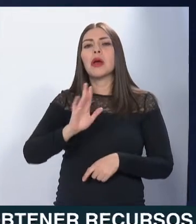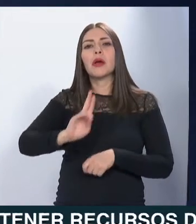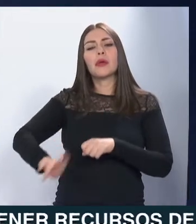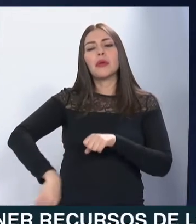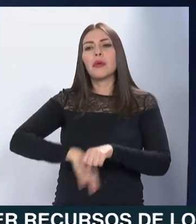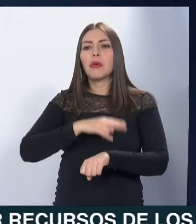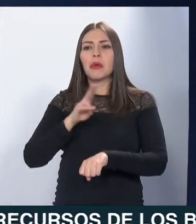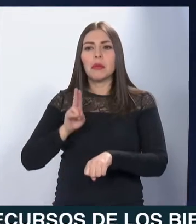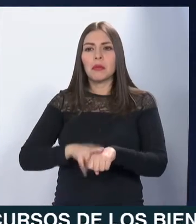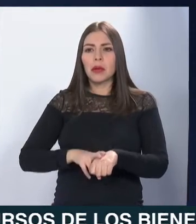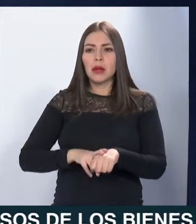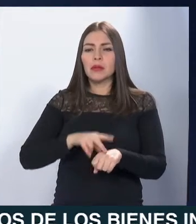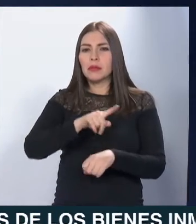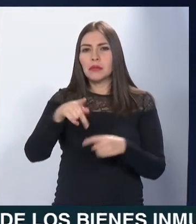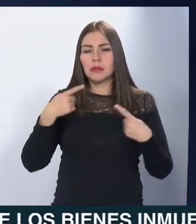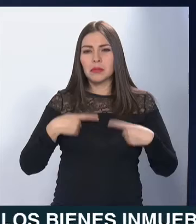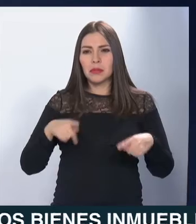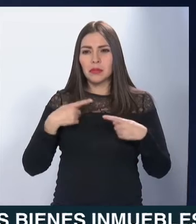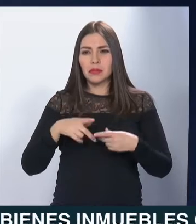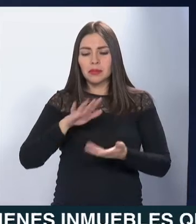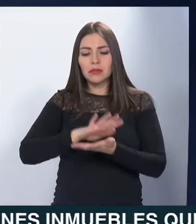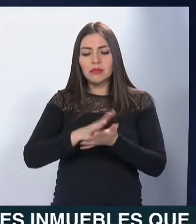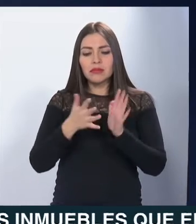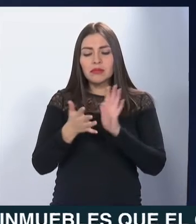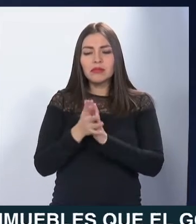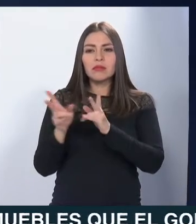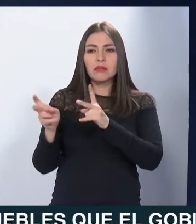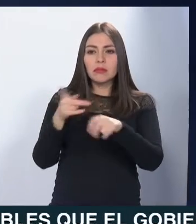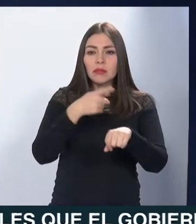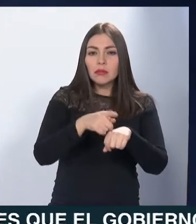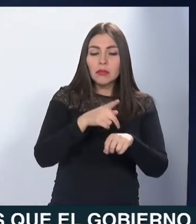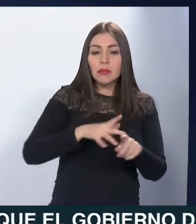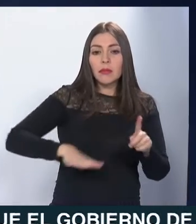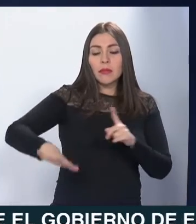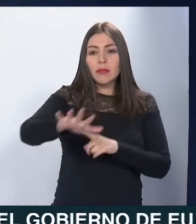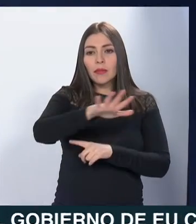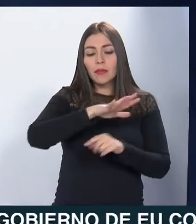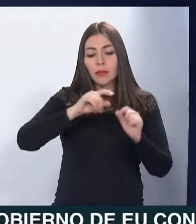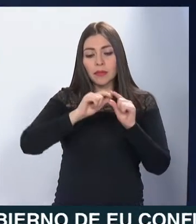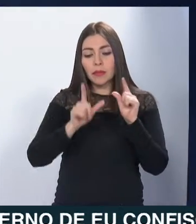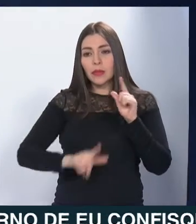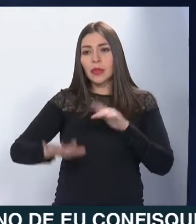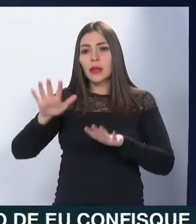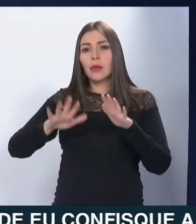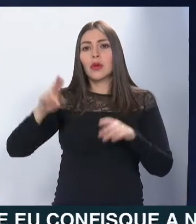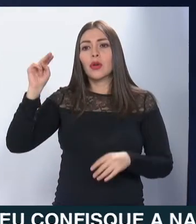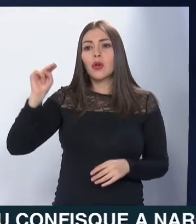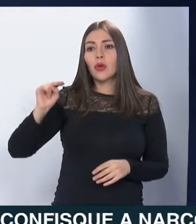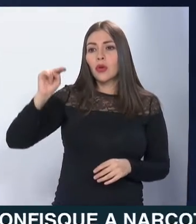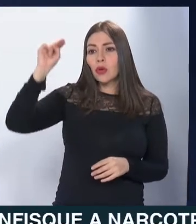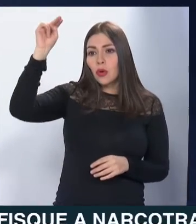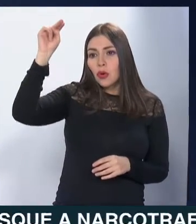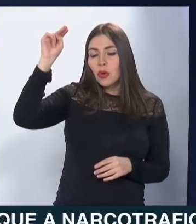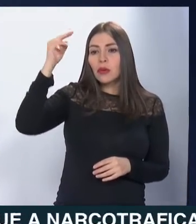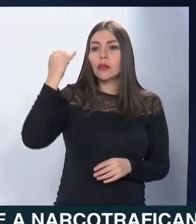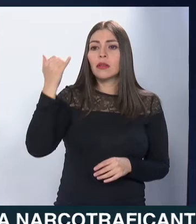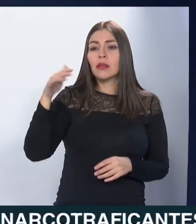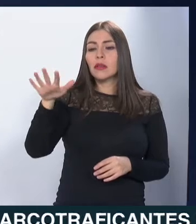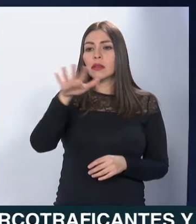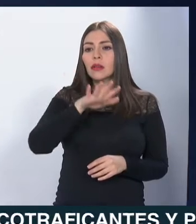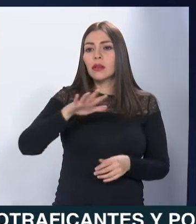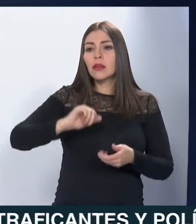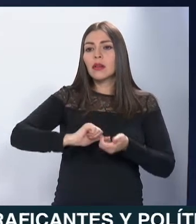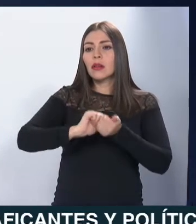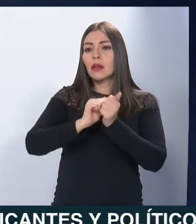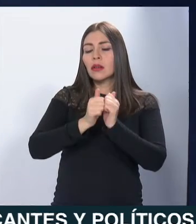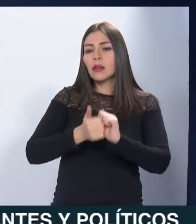del crimen organizado en muchas regiones de nuestro país, en el norte y en esta ciudad de Torreón, lamentablemente son una